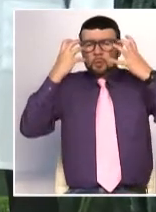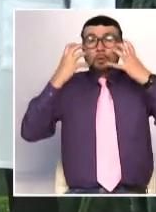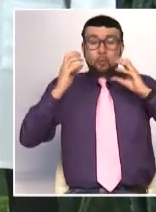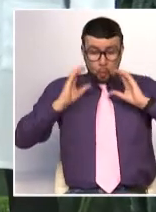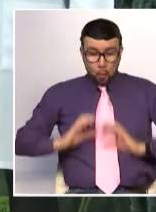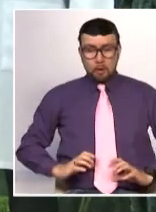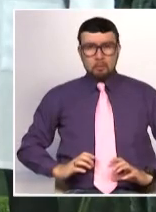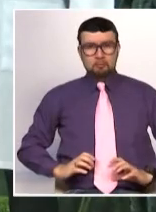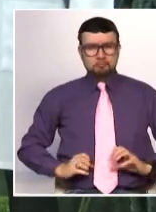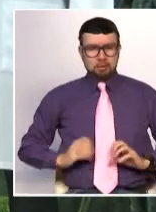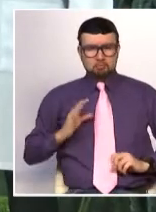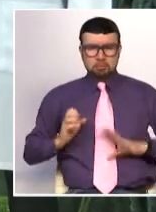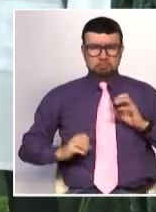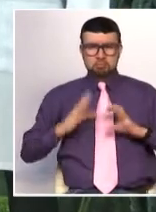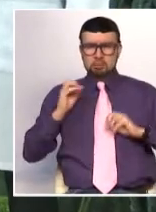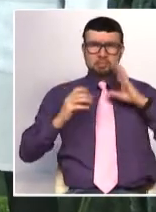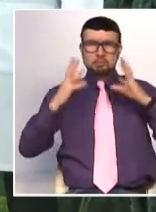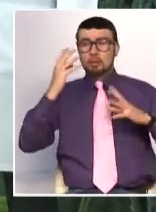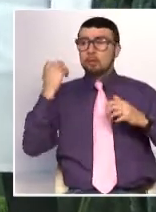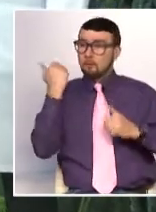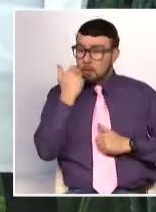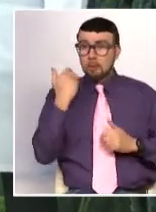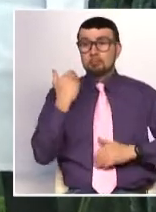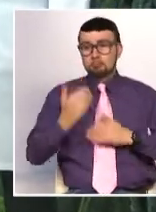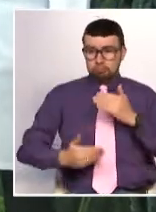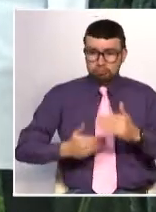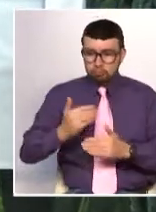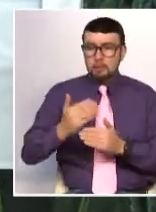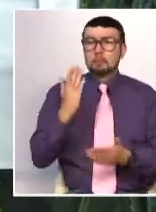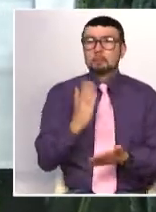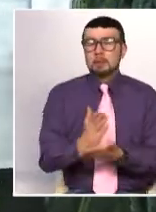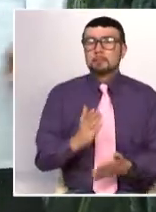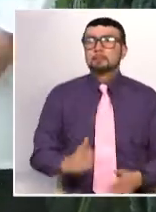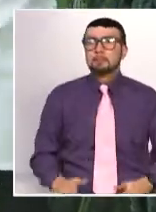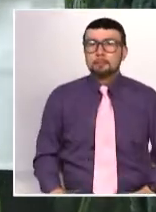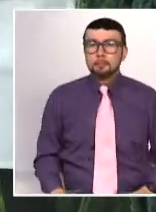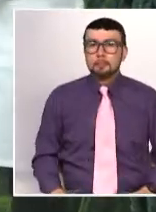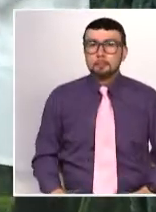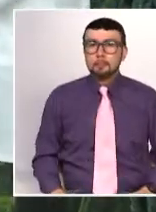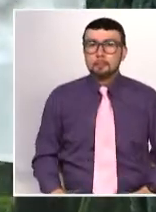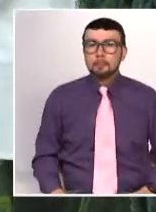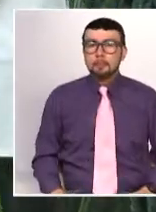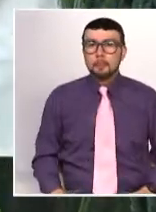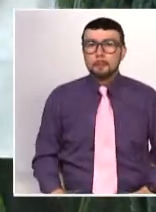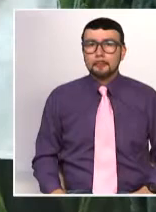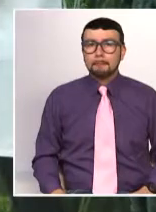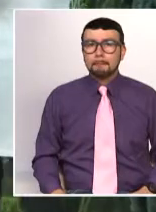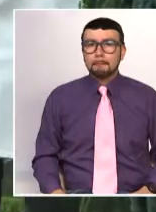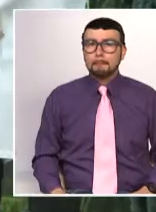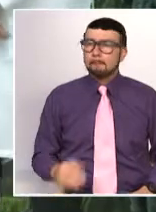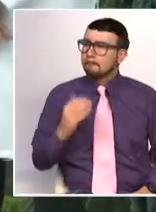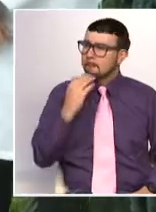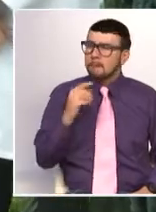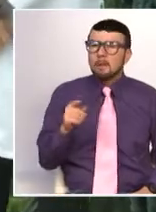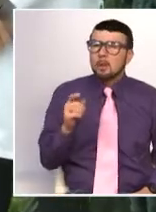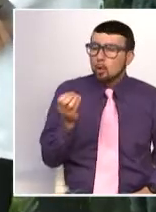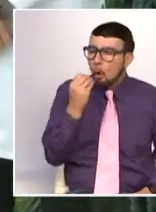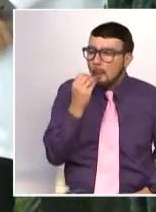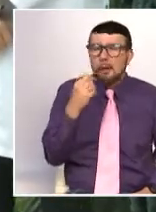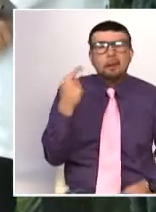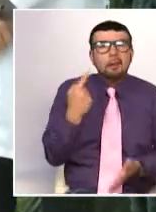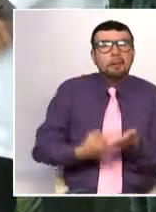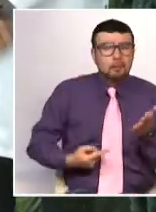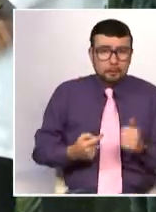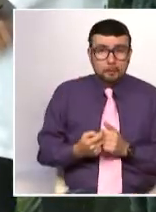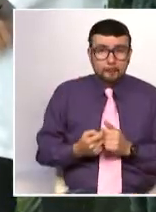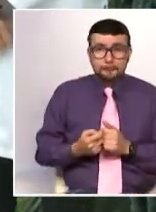que también van a influir en el proceso de enfermedad el que están comiendo y es que están comiendo porque está